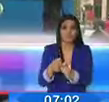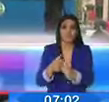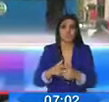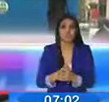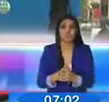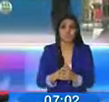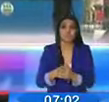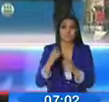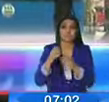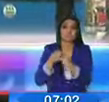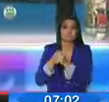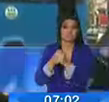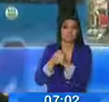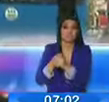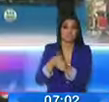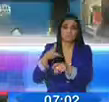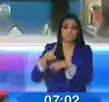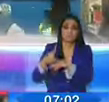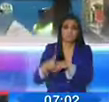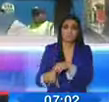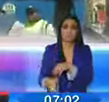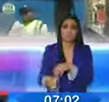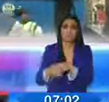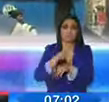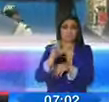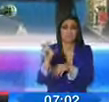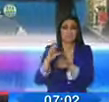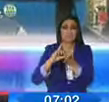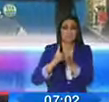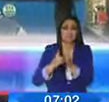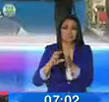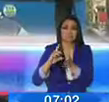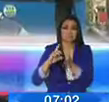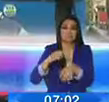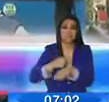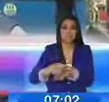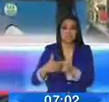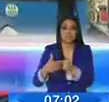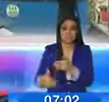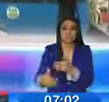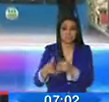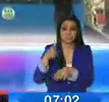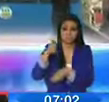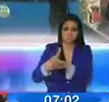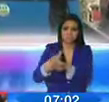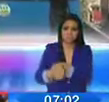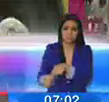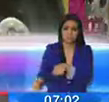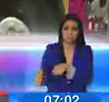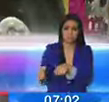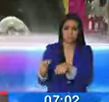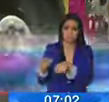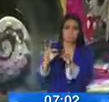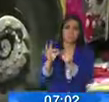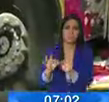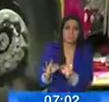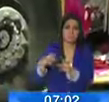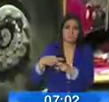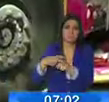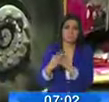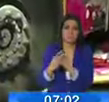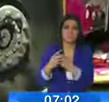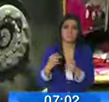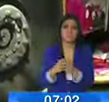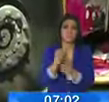prestó aproximadamente unos 30 a 40 metros estaba con un bloqueo estaba ubicado en vía y estaba con asistencia mecánica la fallecida estaba